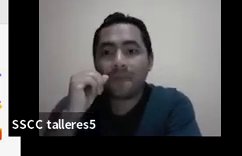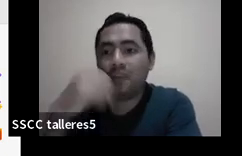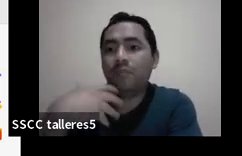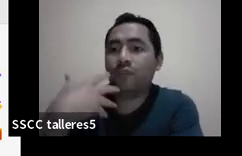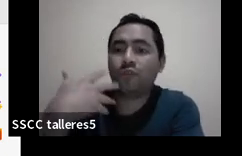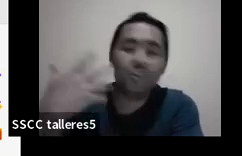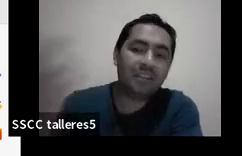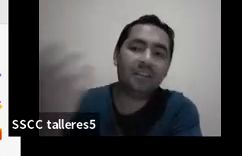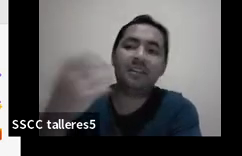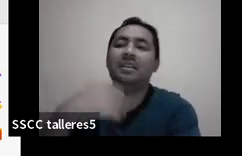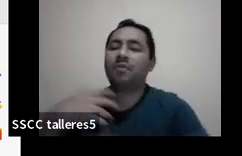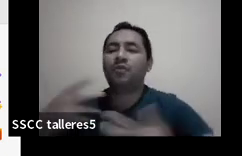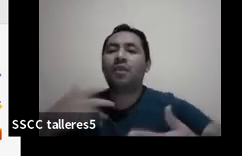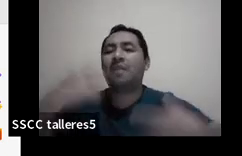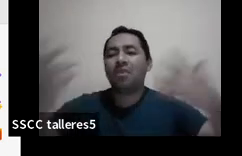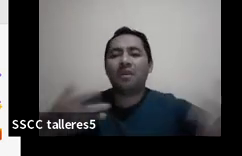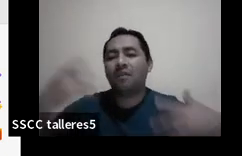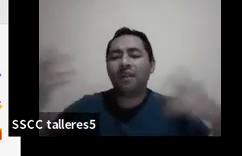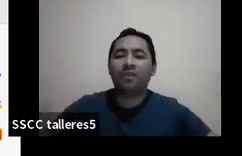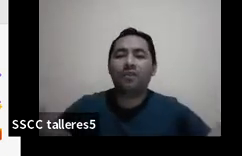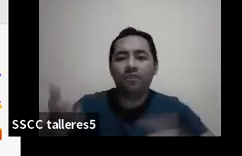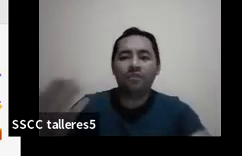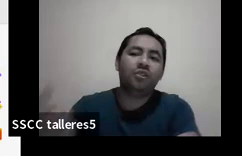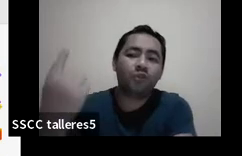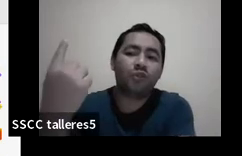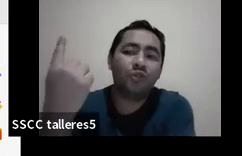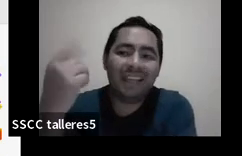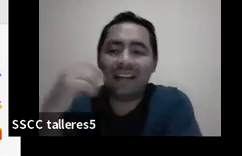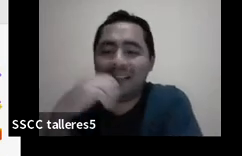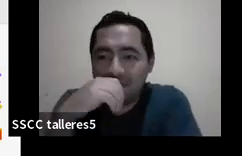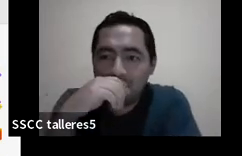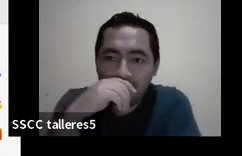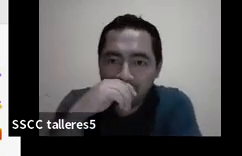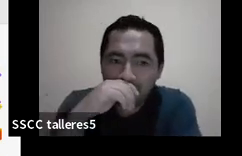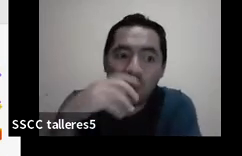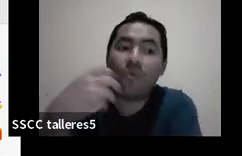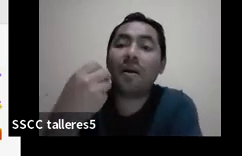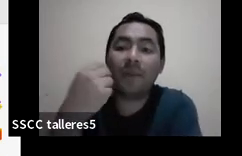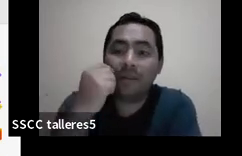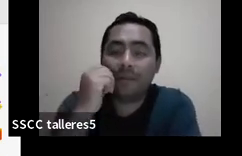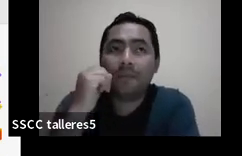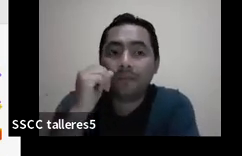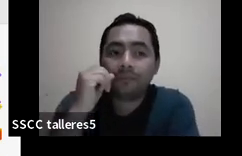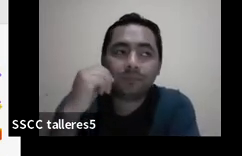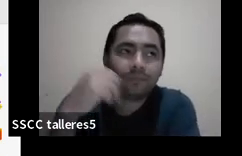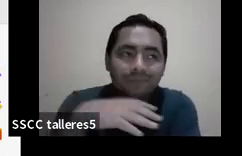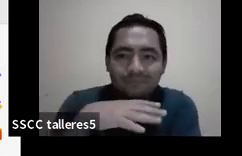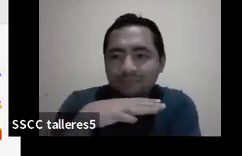oyentes y el profesor oyente y el profesor hablando y un niño sordo en clase? ¿Cómo va a